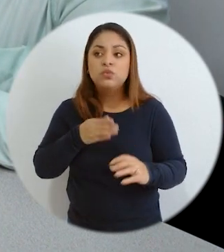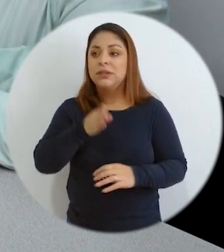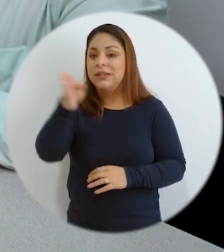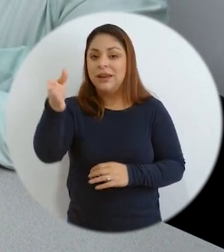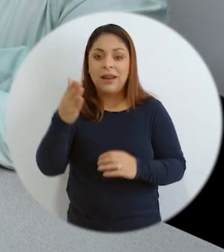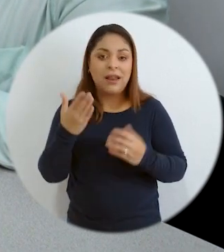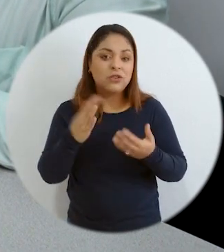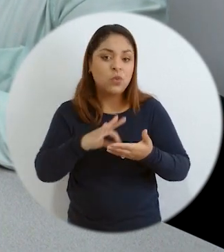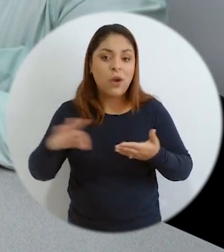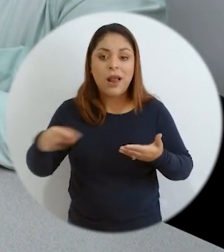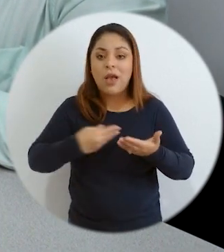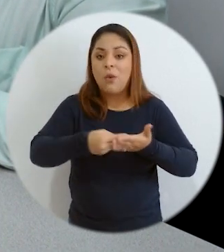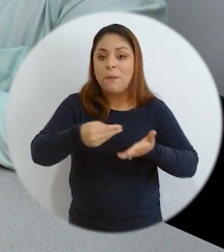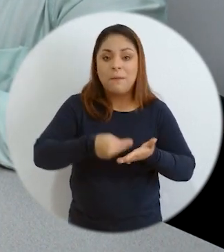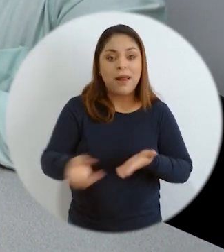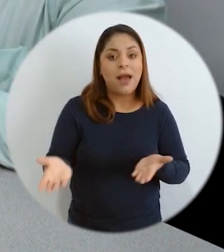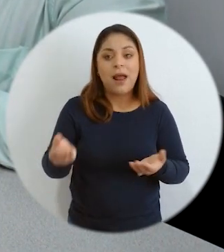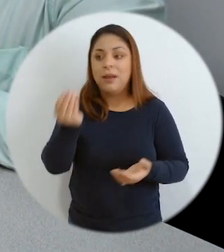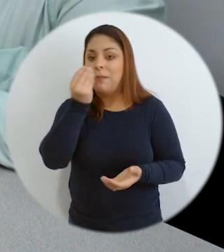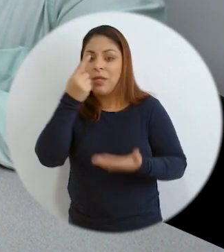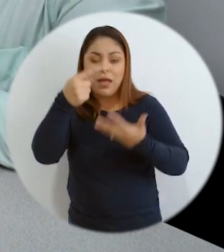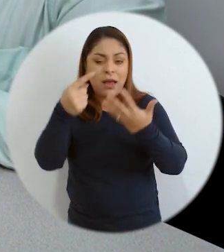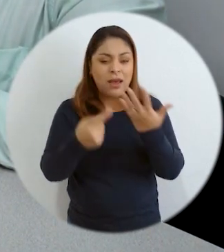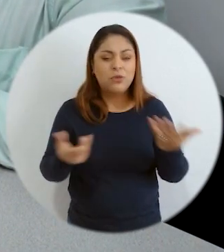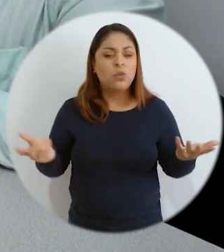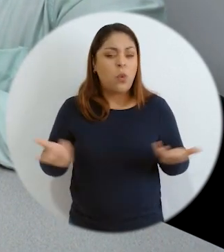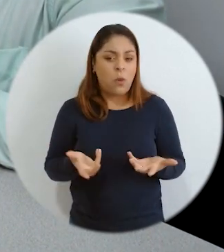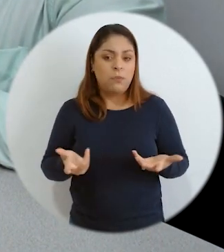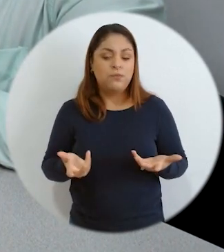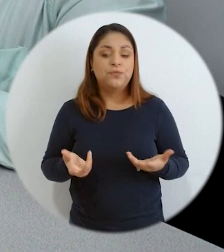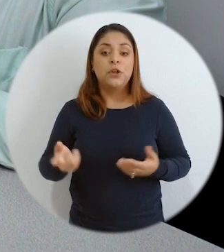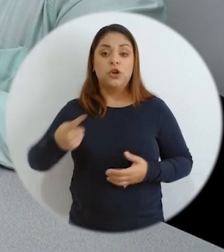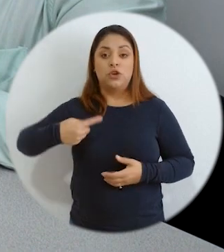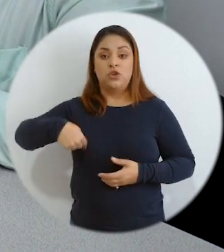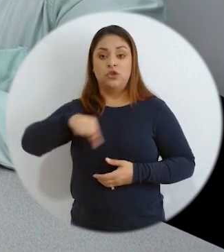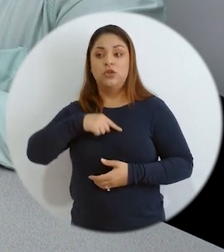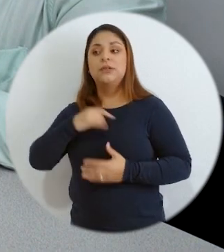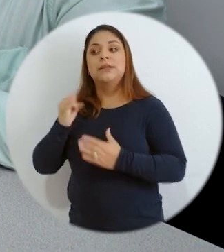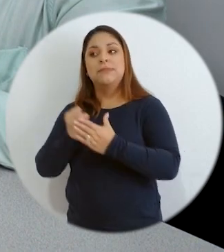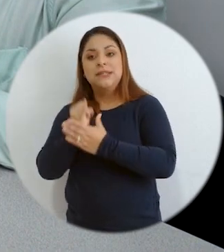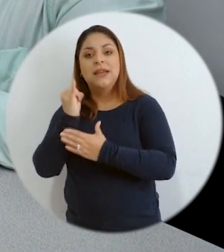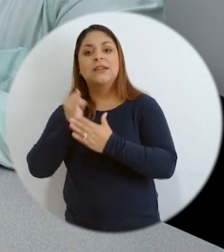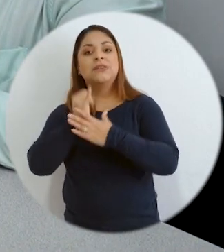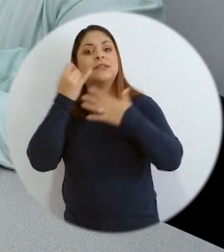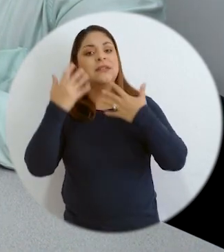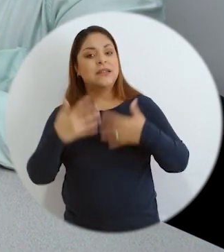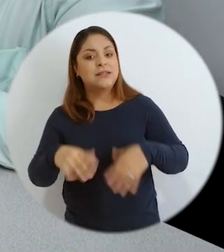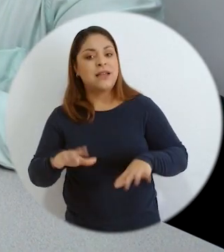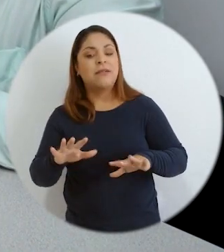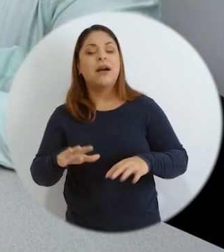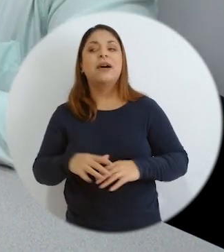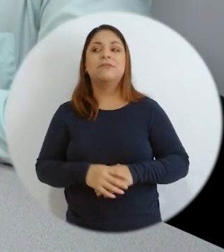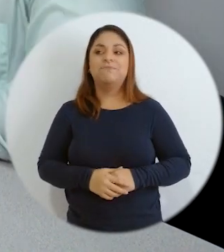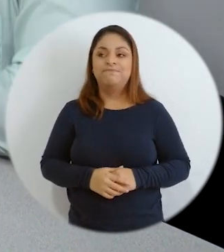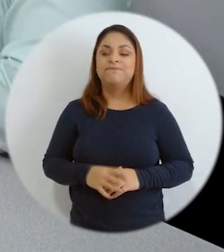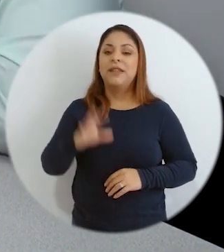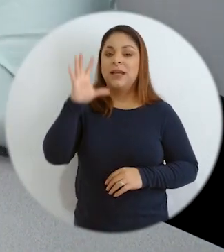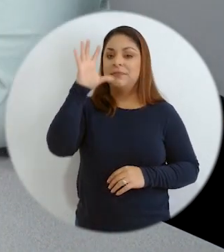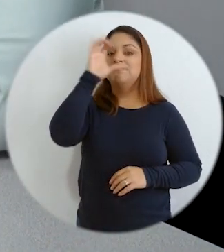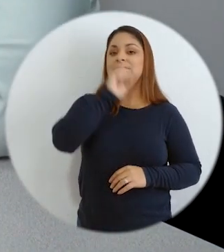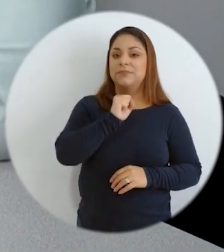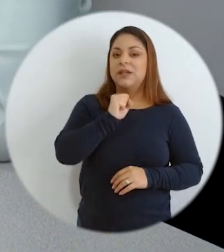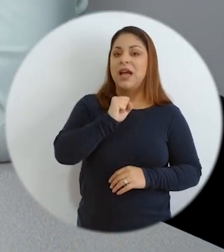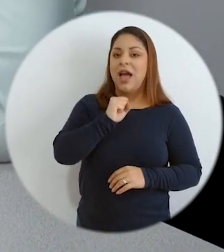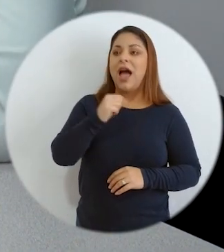material didáctico, para mantenerse asistiendo a su casa. Y de acuerdo a nuestras propias investigaciones sobre trabajo infantil, hemos encontrado que hay una